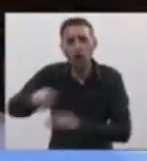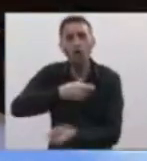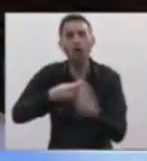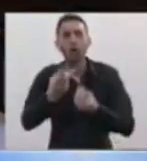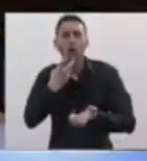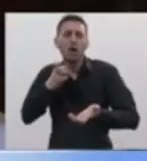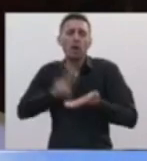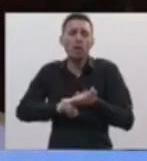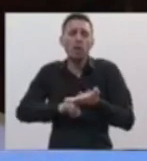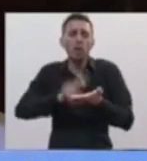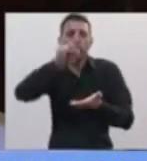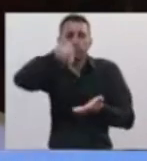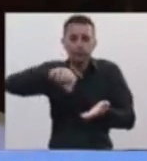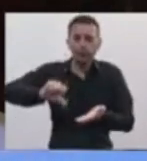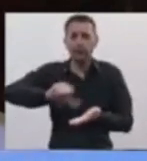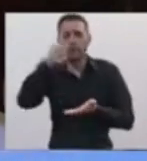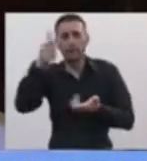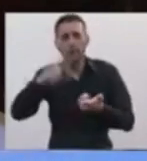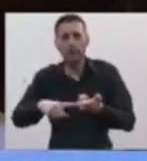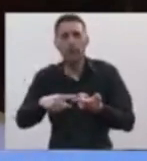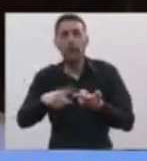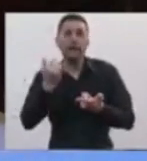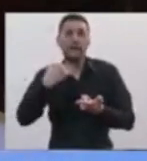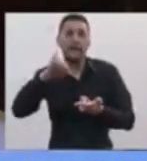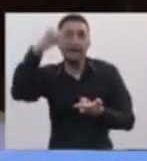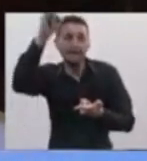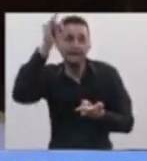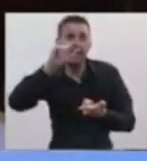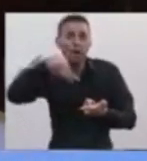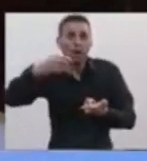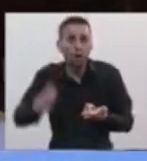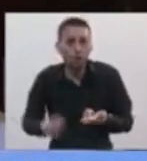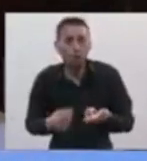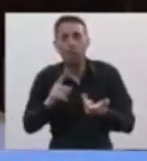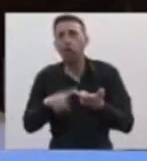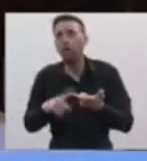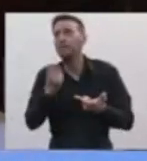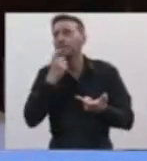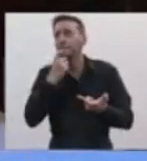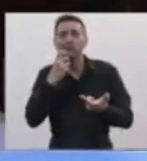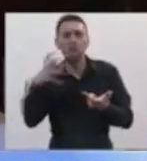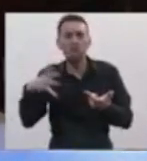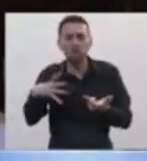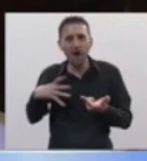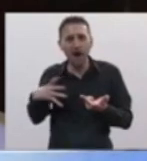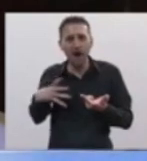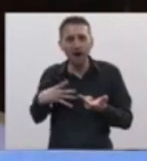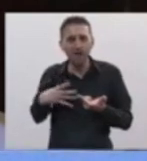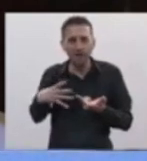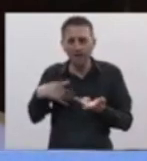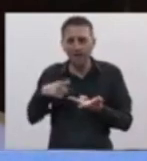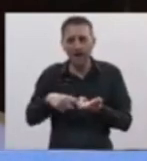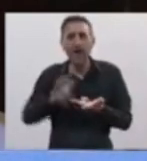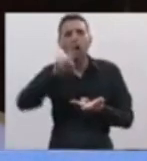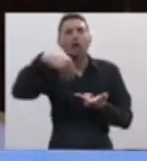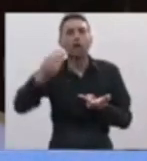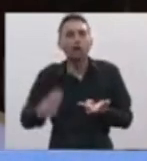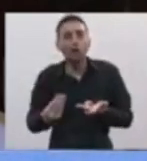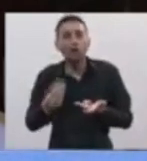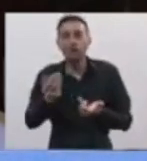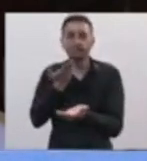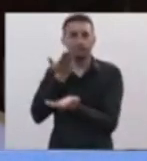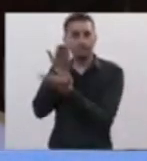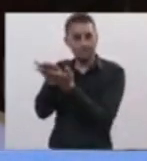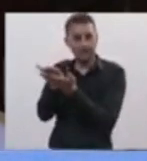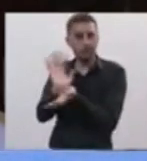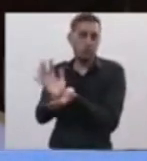con impuestos qué tipo de impuestos con qué tasas y si nos tenemos un faltante si lo vamos a hacer acudiendo a los mercados